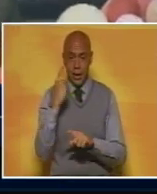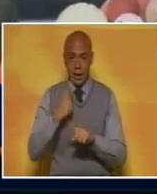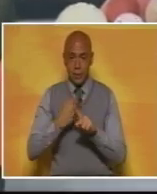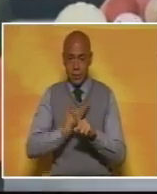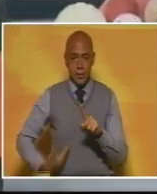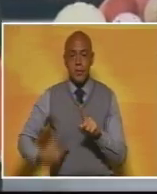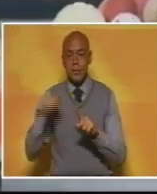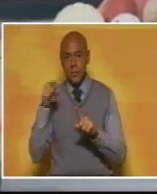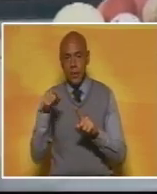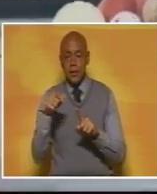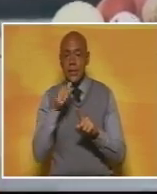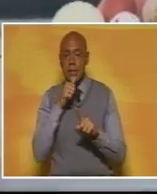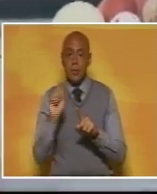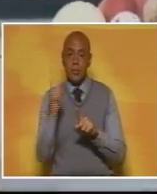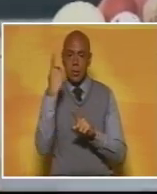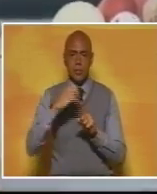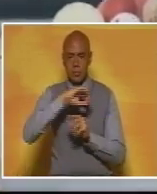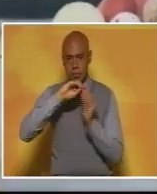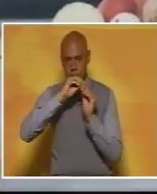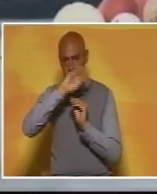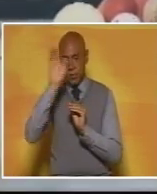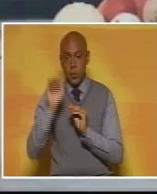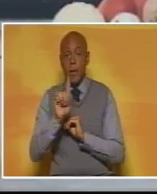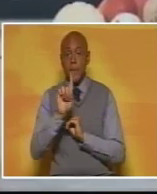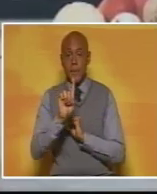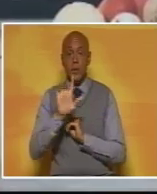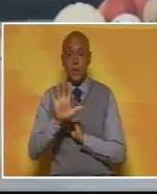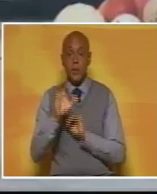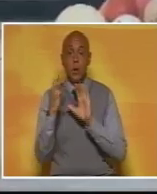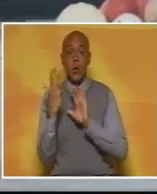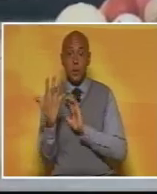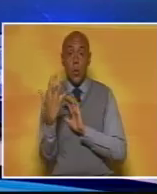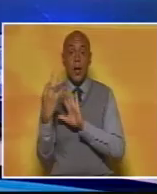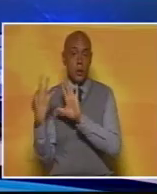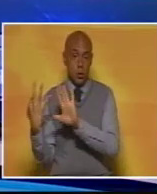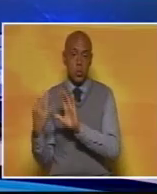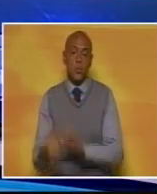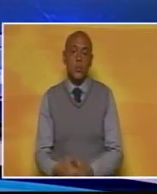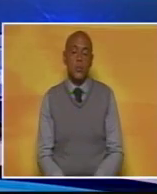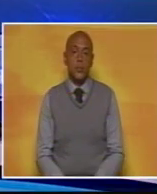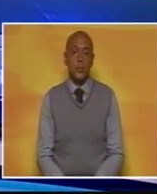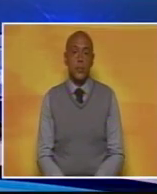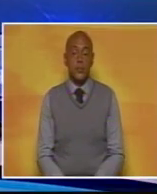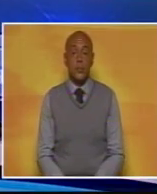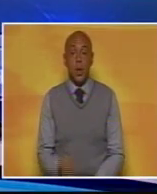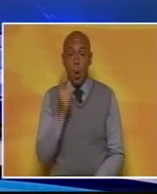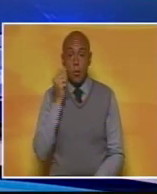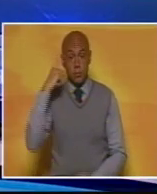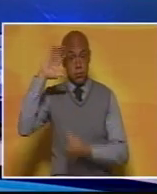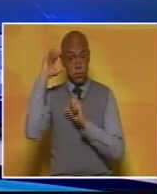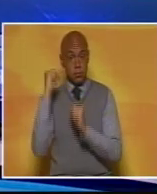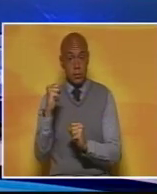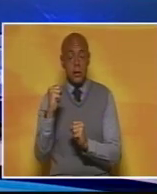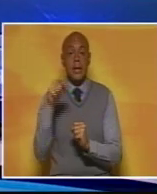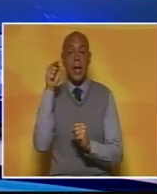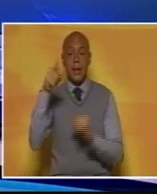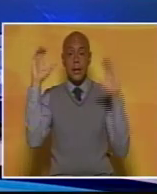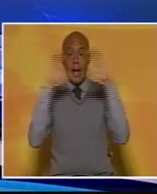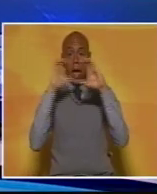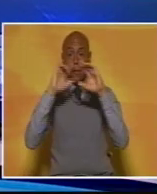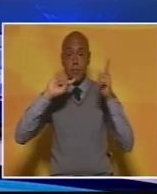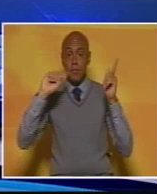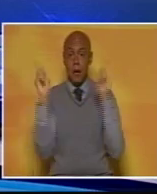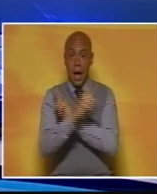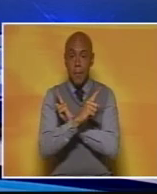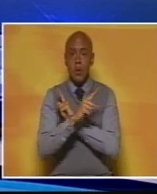el recinto por primera vez en 1958. Y expertos afirman que el cambio climático